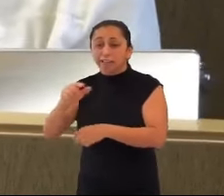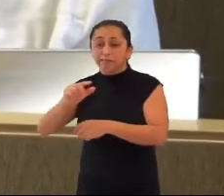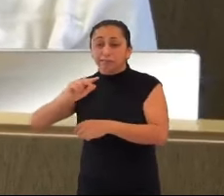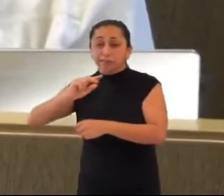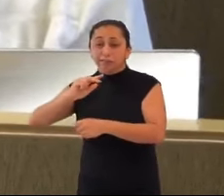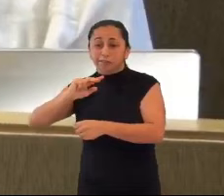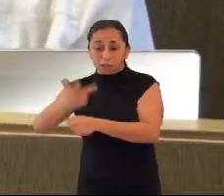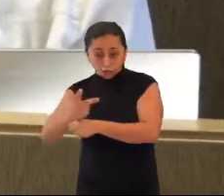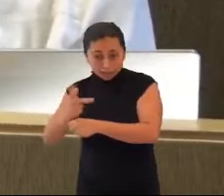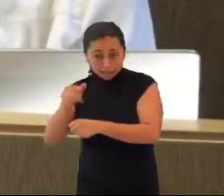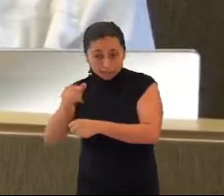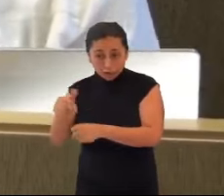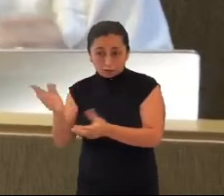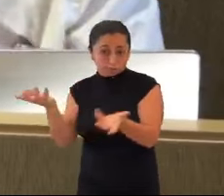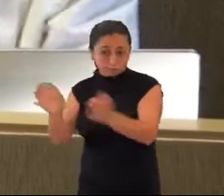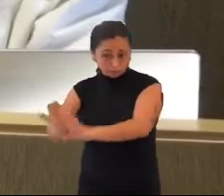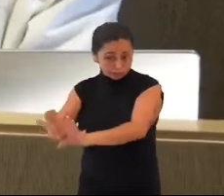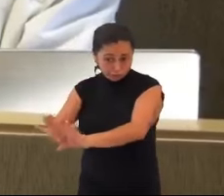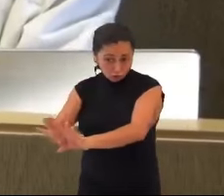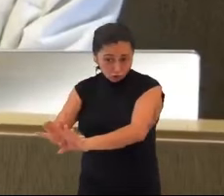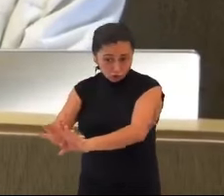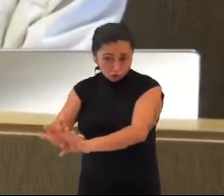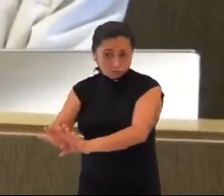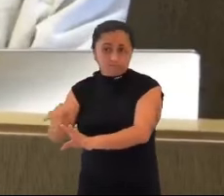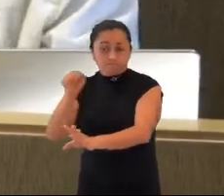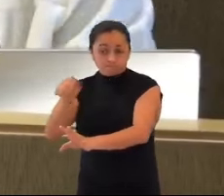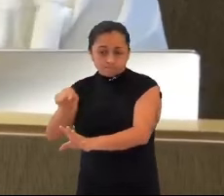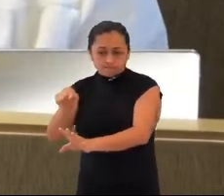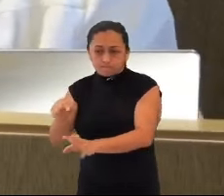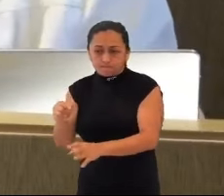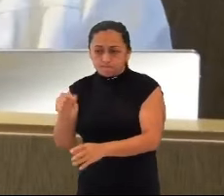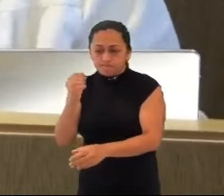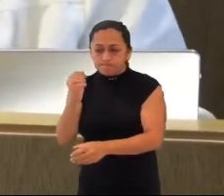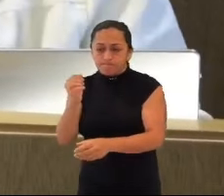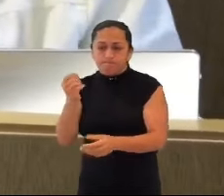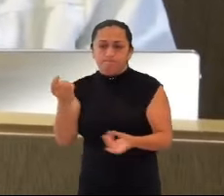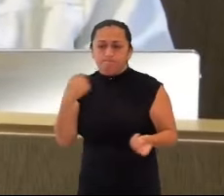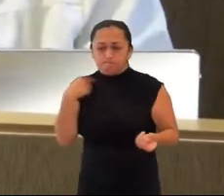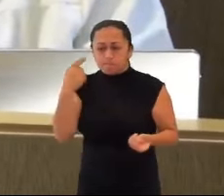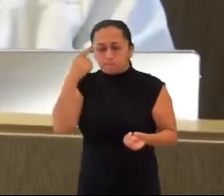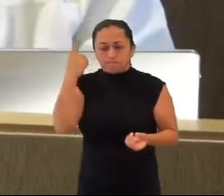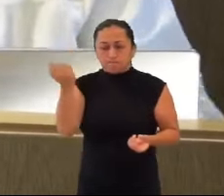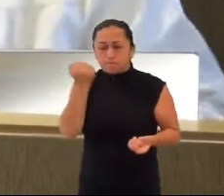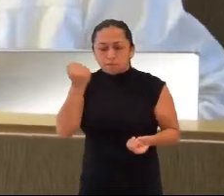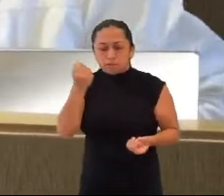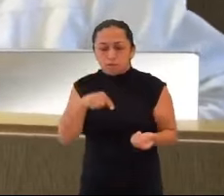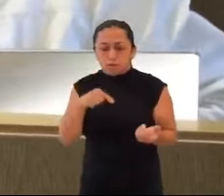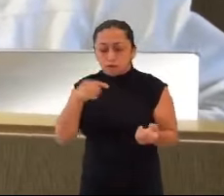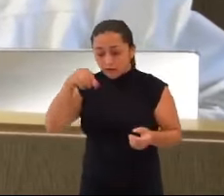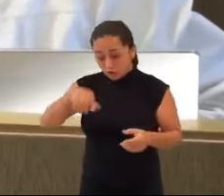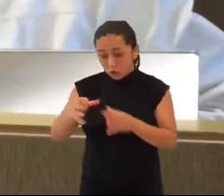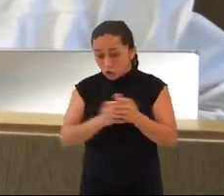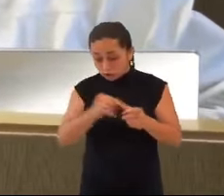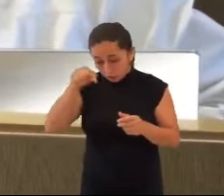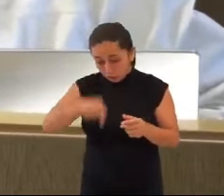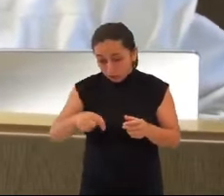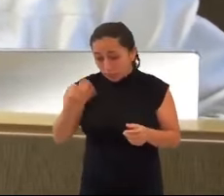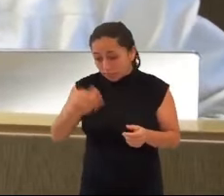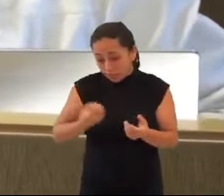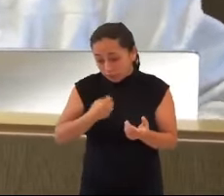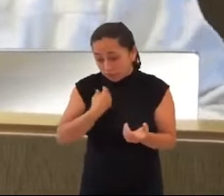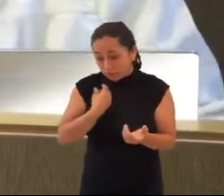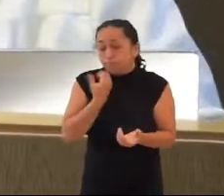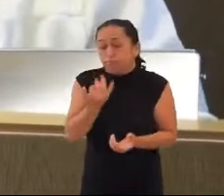Es importante que salga un pronunciamiento desde nuestro punto de vista de este Consejo, porque lo que está